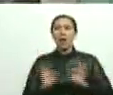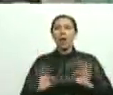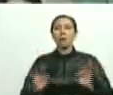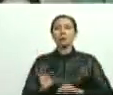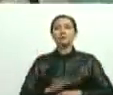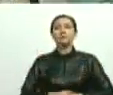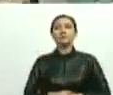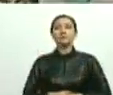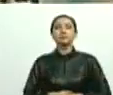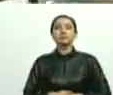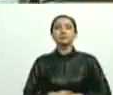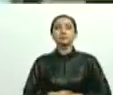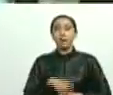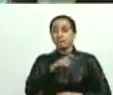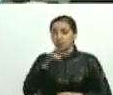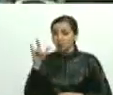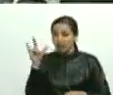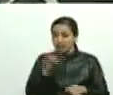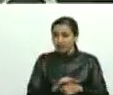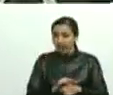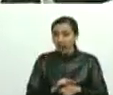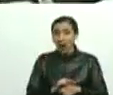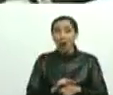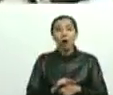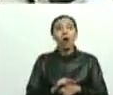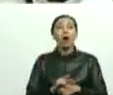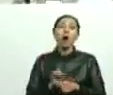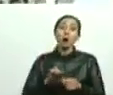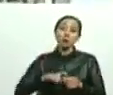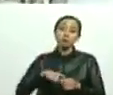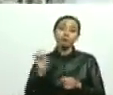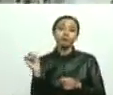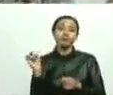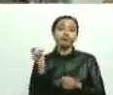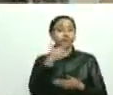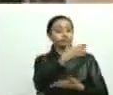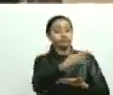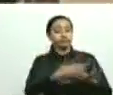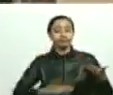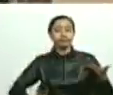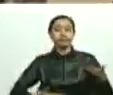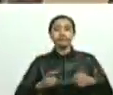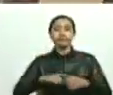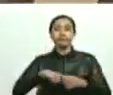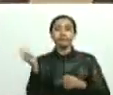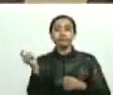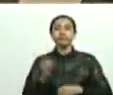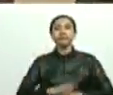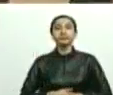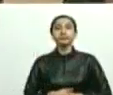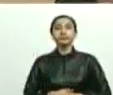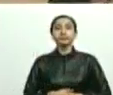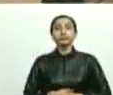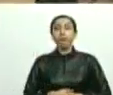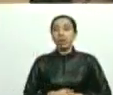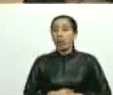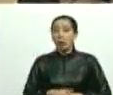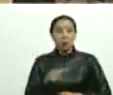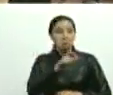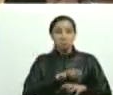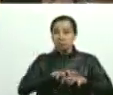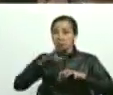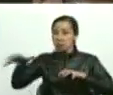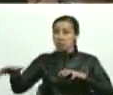Se dijo que el que faltara salía de la lista de precandidatos y extrañamente no faltó nadie, no sé